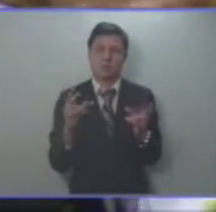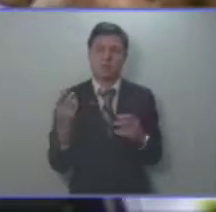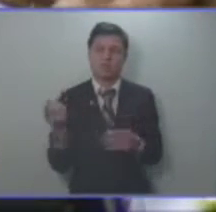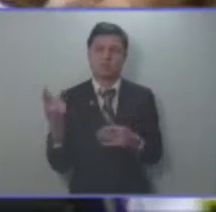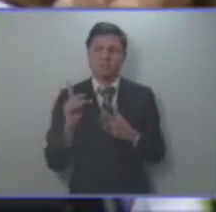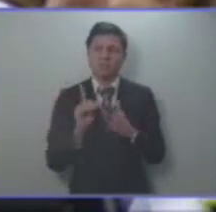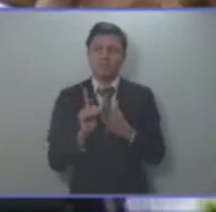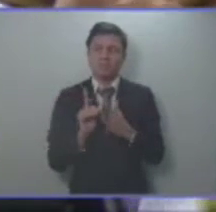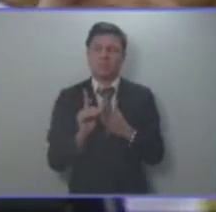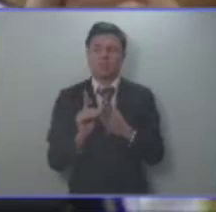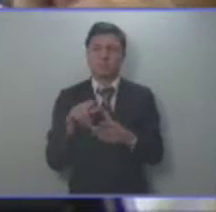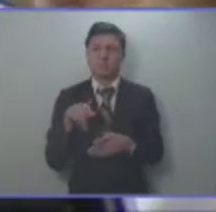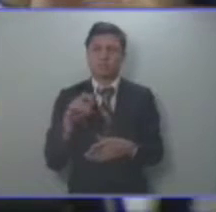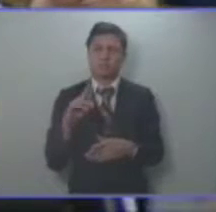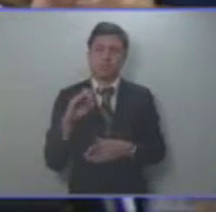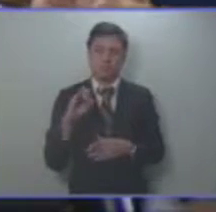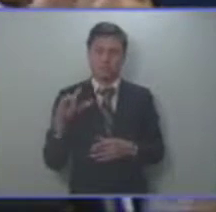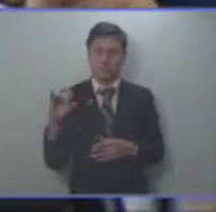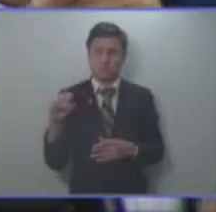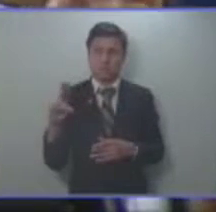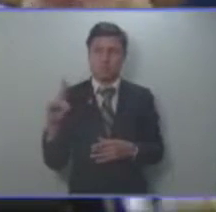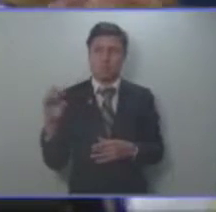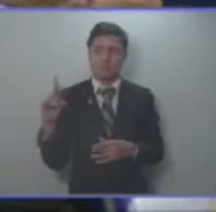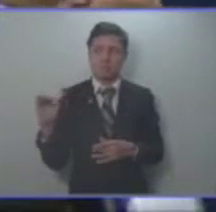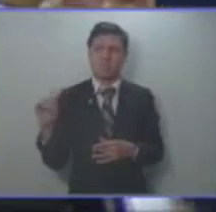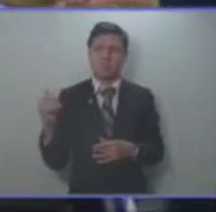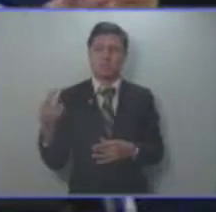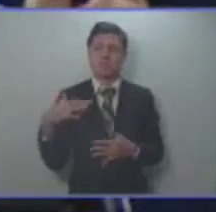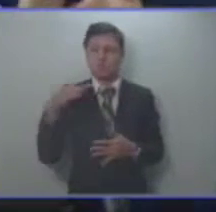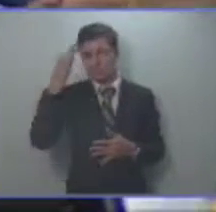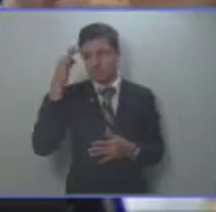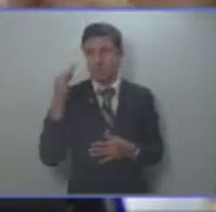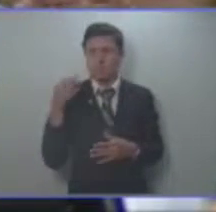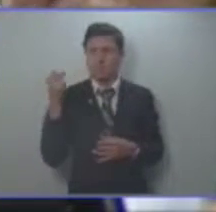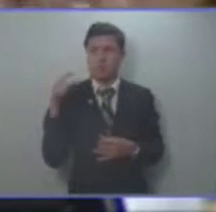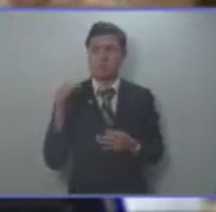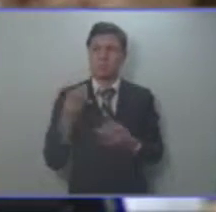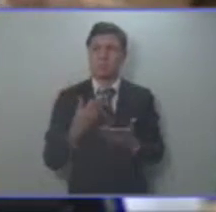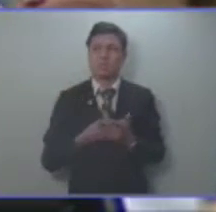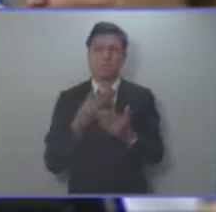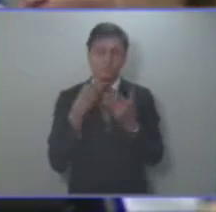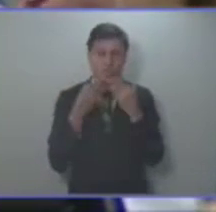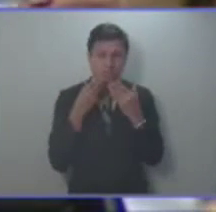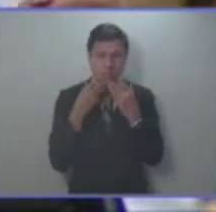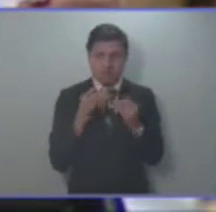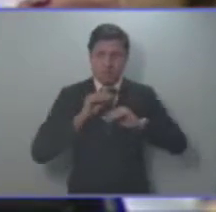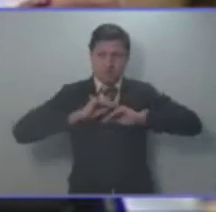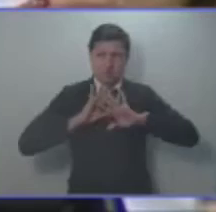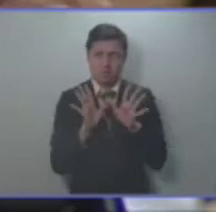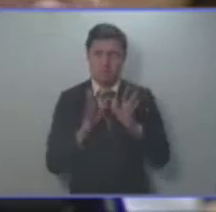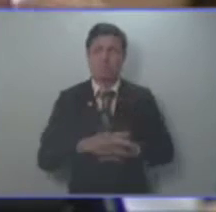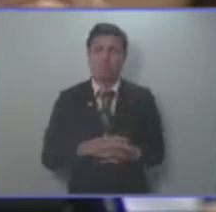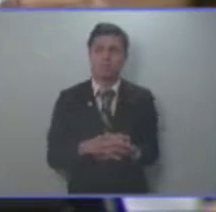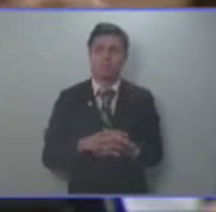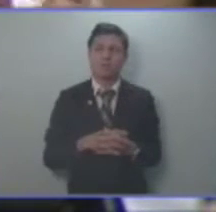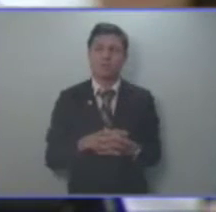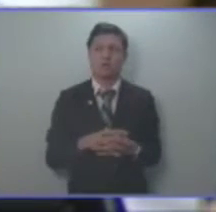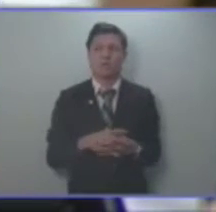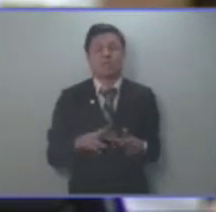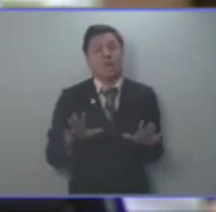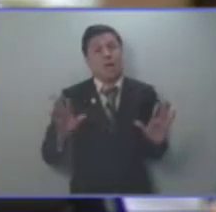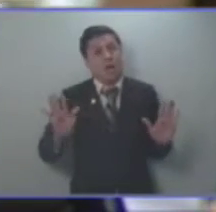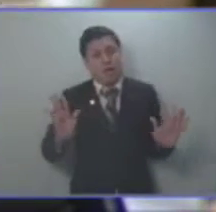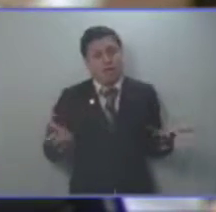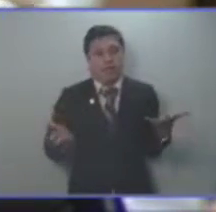dice el diputado por ti o cuadra que yo creo que vale la pena aclararlo no vaya a ser